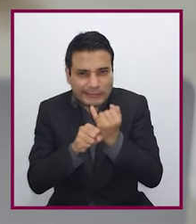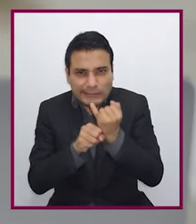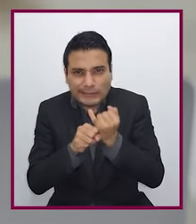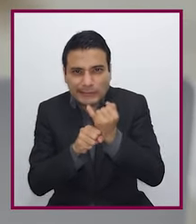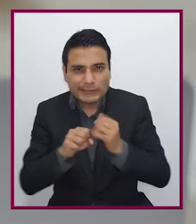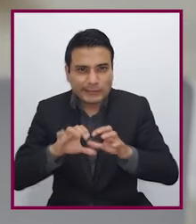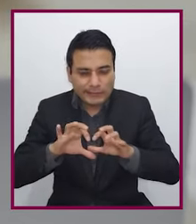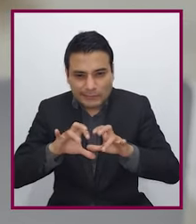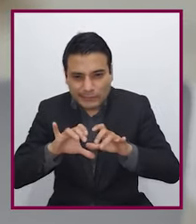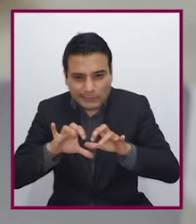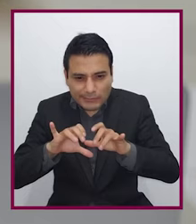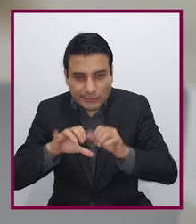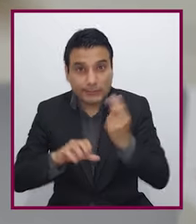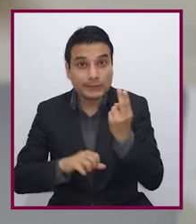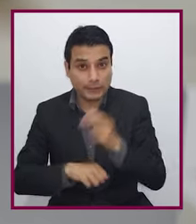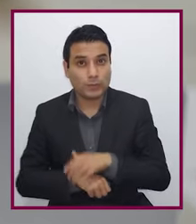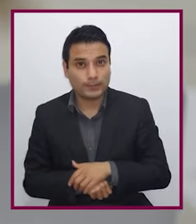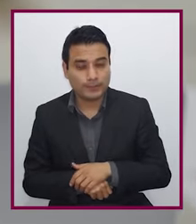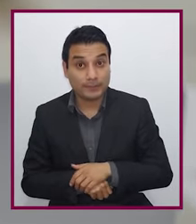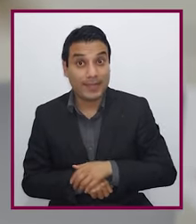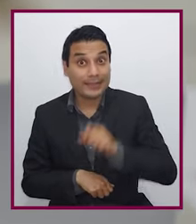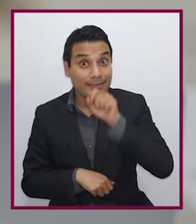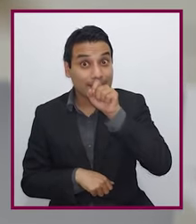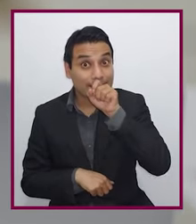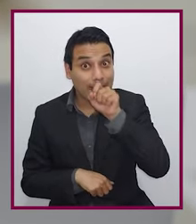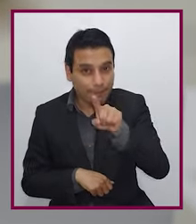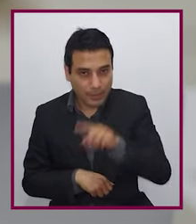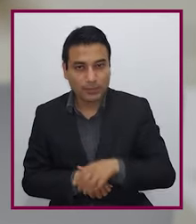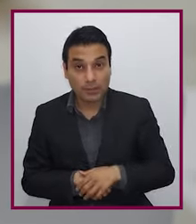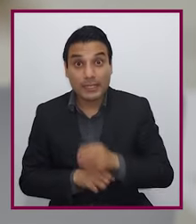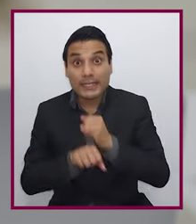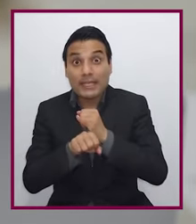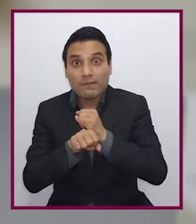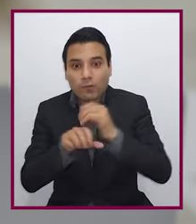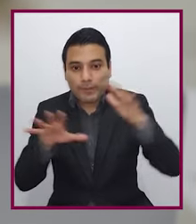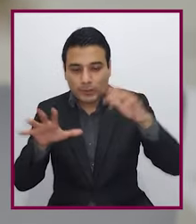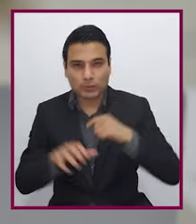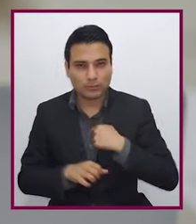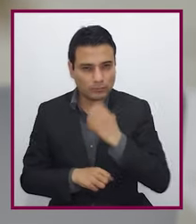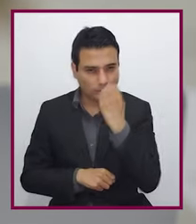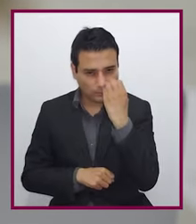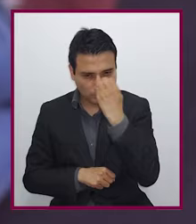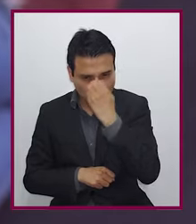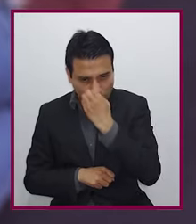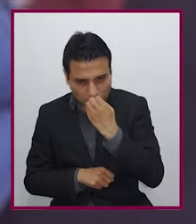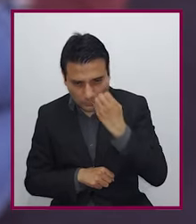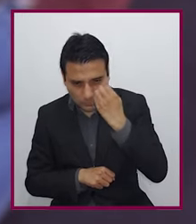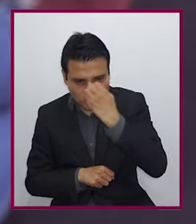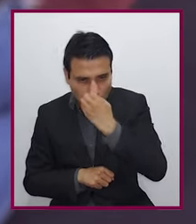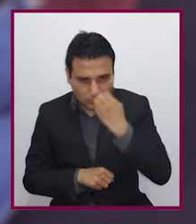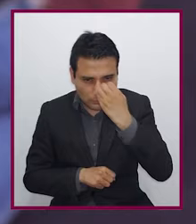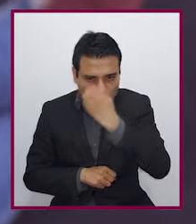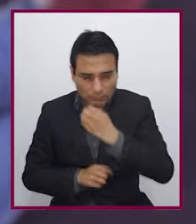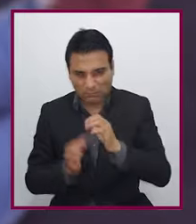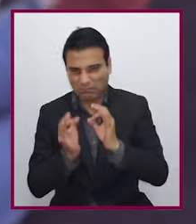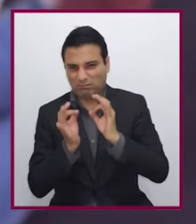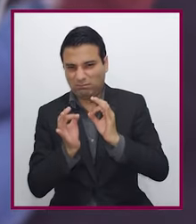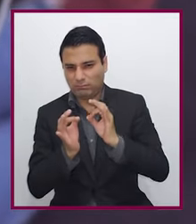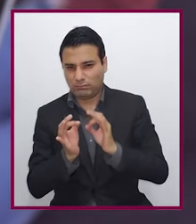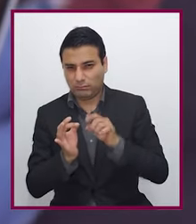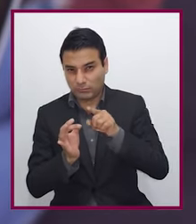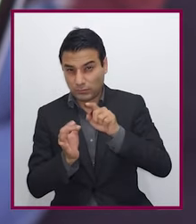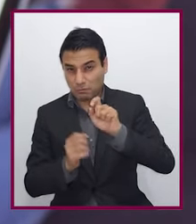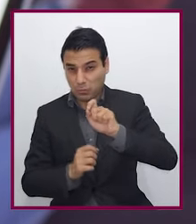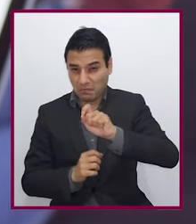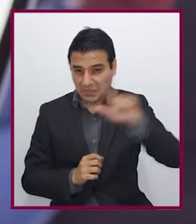aprender a buscar y navegar en internet. Pero pero también a analizar la información de manera